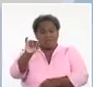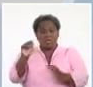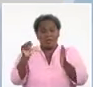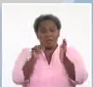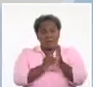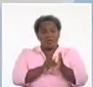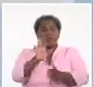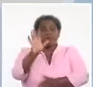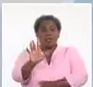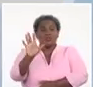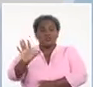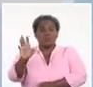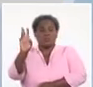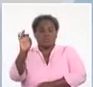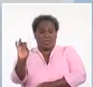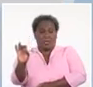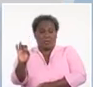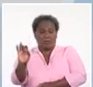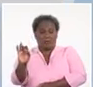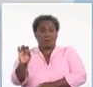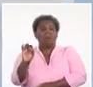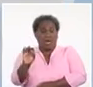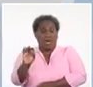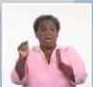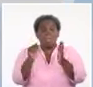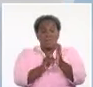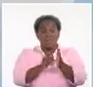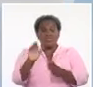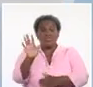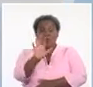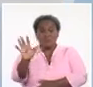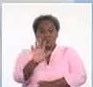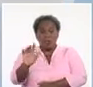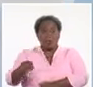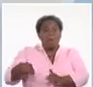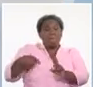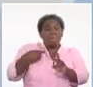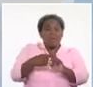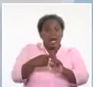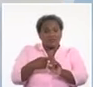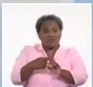16.557, que son 1.055 más que